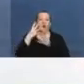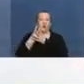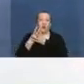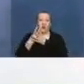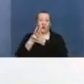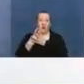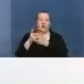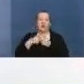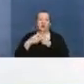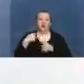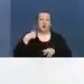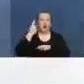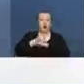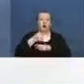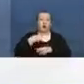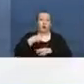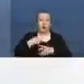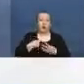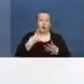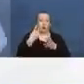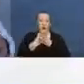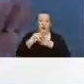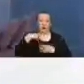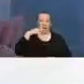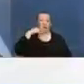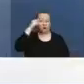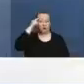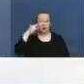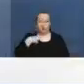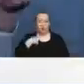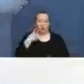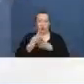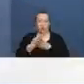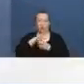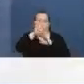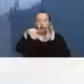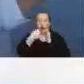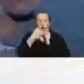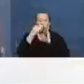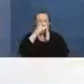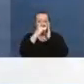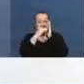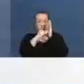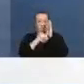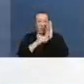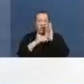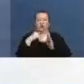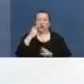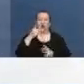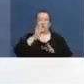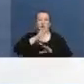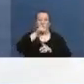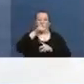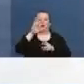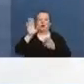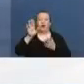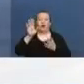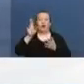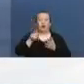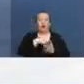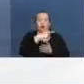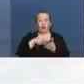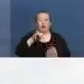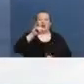acuérdense las inefables webs a camacho a la que le llegan todos nuestros casos y que declaró inocente a los isaías sabiendo que vive en bruselas